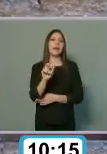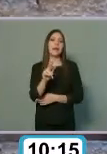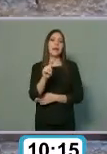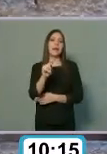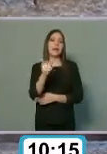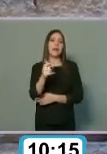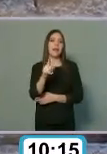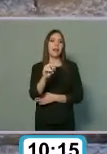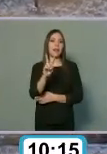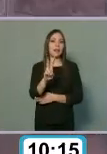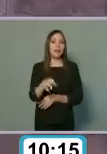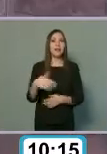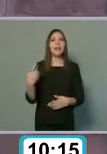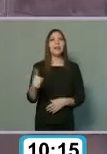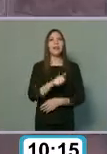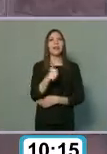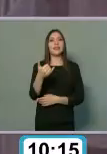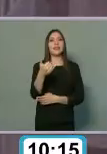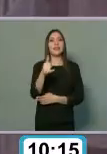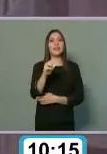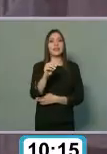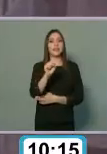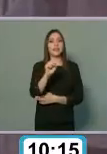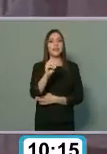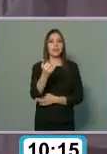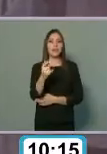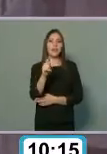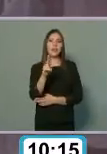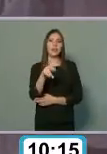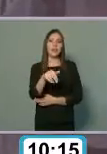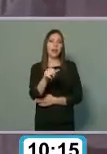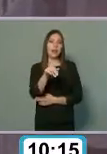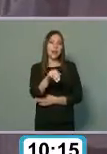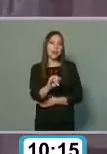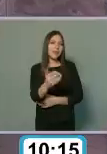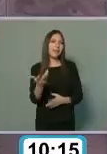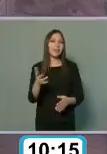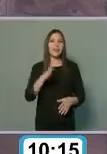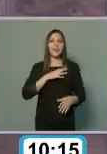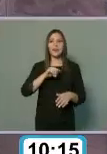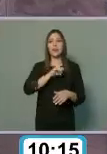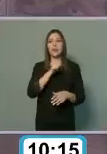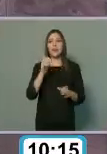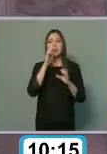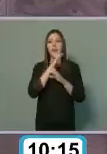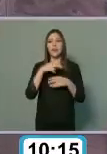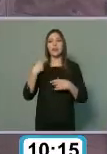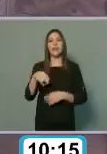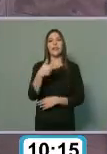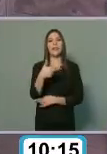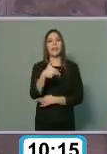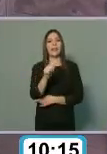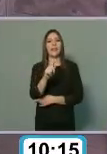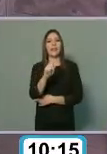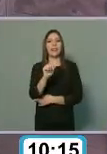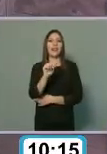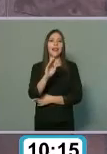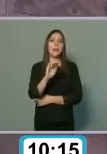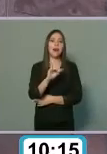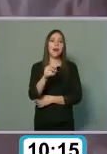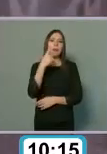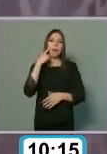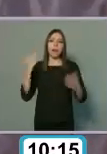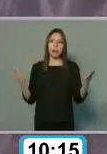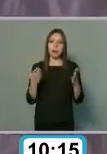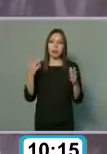tu mami, algo sexy. Sí. Es este, bien sensual, sensual, hasta abajo, me imagino que es Hasta para abajo. bailar, pero hasta abajo. pero que